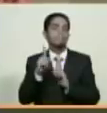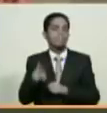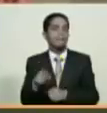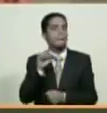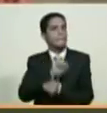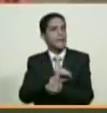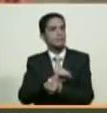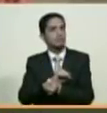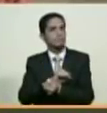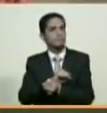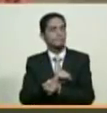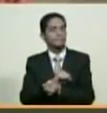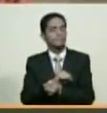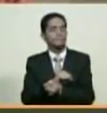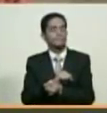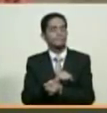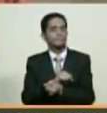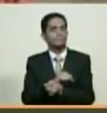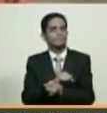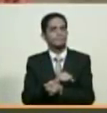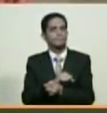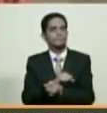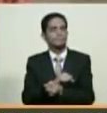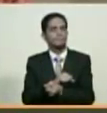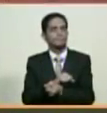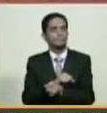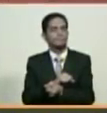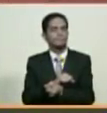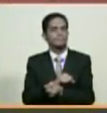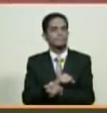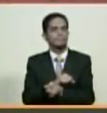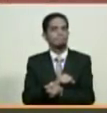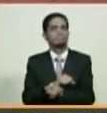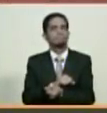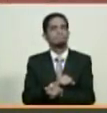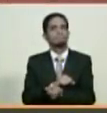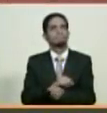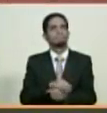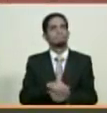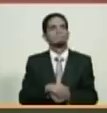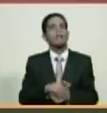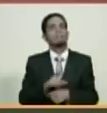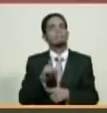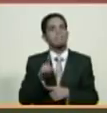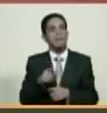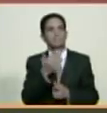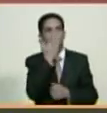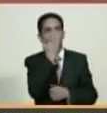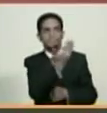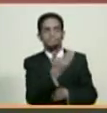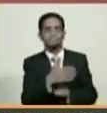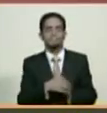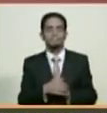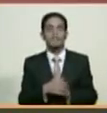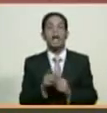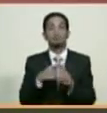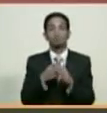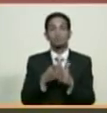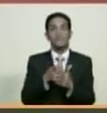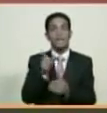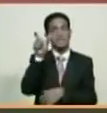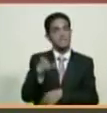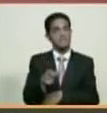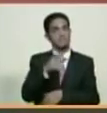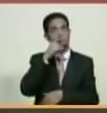Tiene que responder, pues, ante los organismos jurisdiccionales correspondientes. Por eso el presidente Maduro nombró